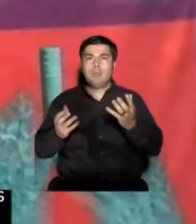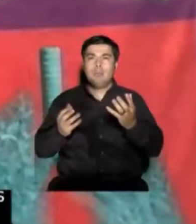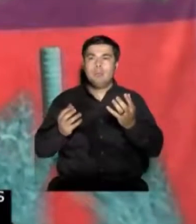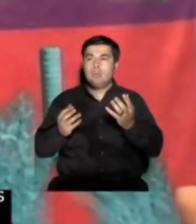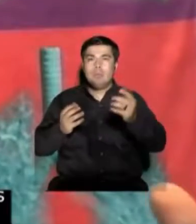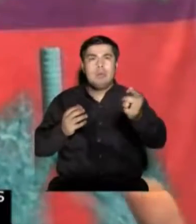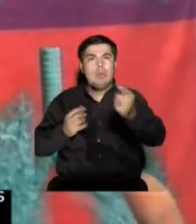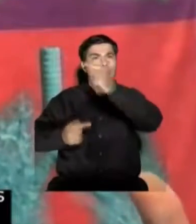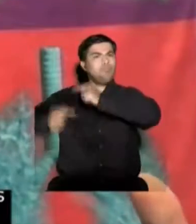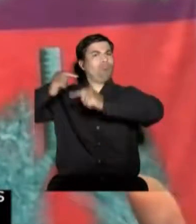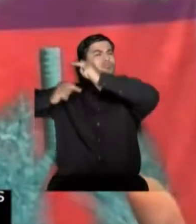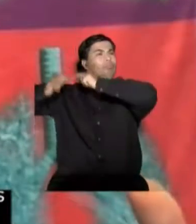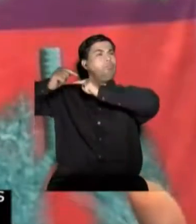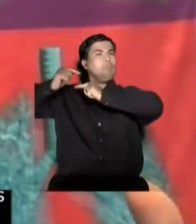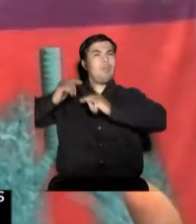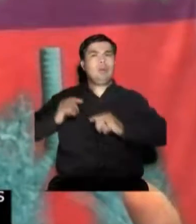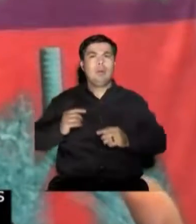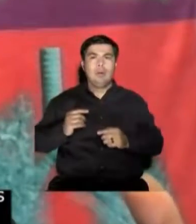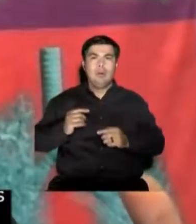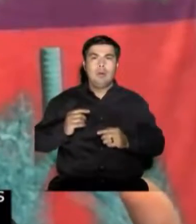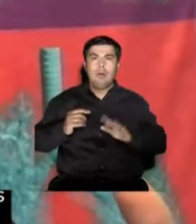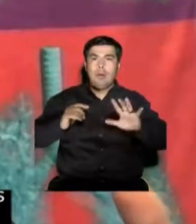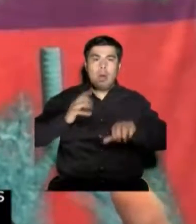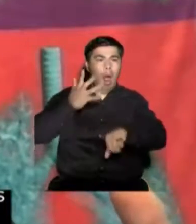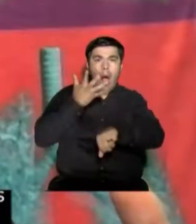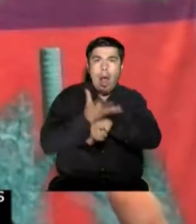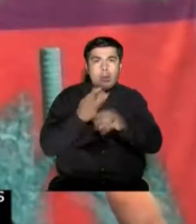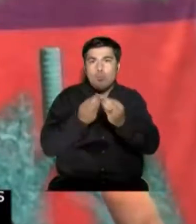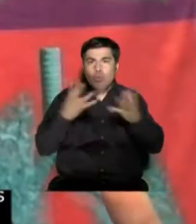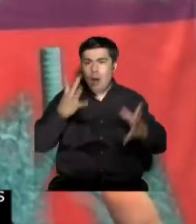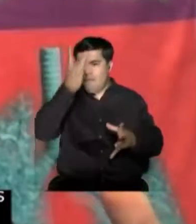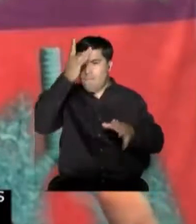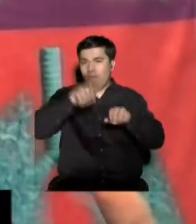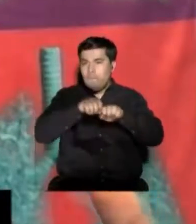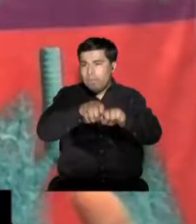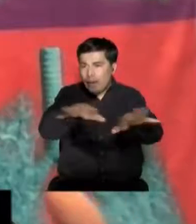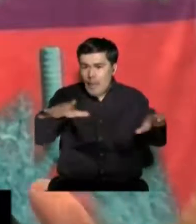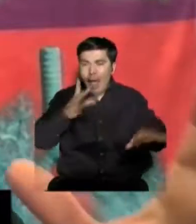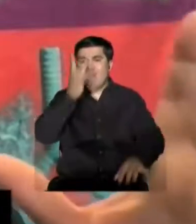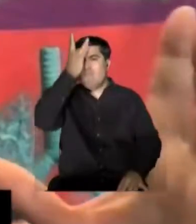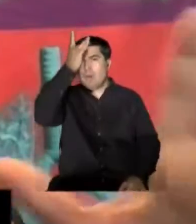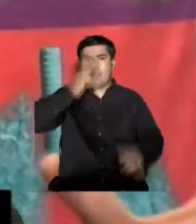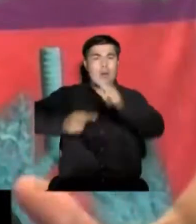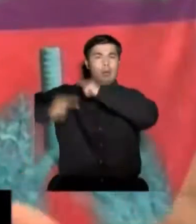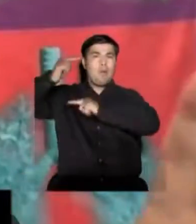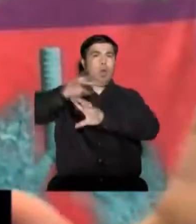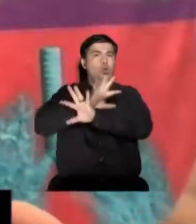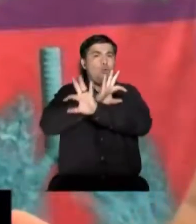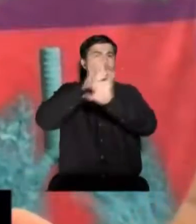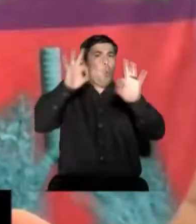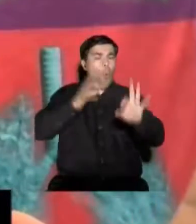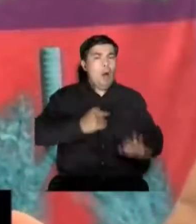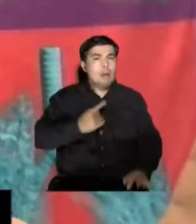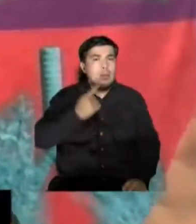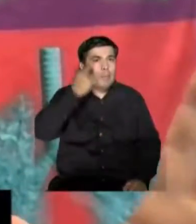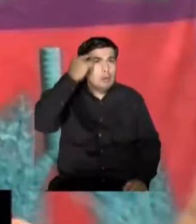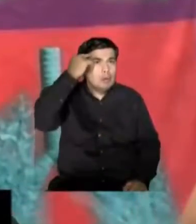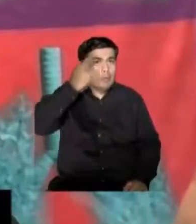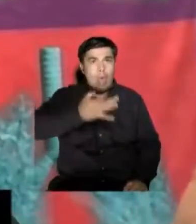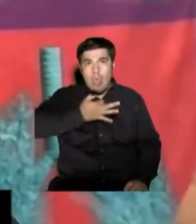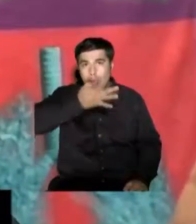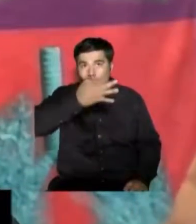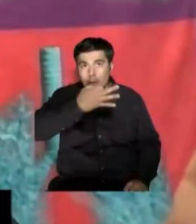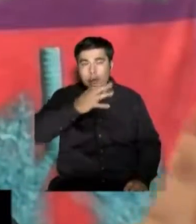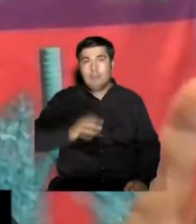y enfermedades en la historia nunca se pensó por ejemplo cuando inglaterra era dueño del mundo decían que todos compartiremos sus medicinas con